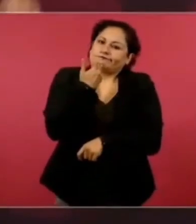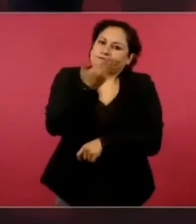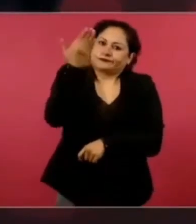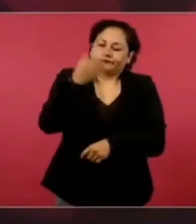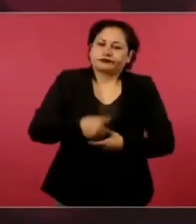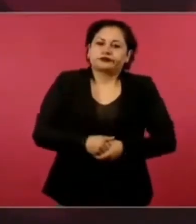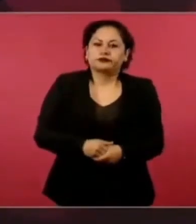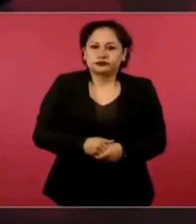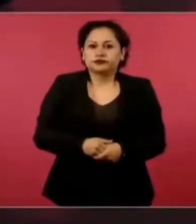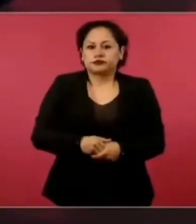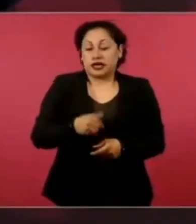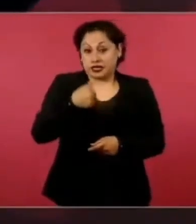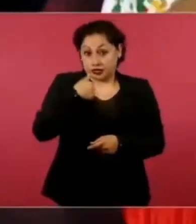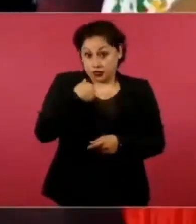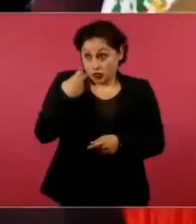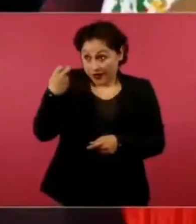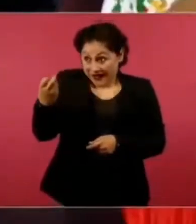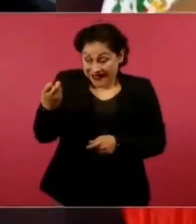porque si no,